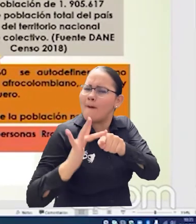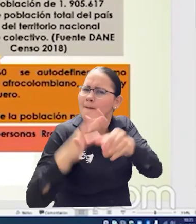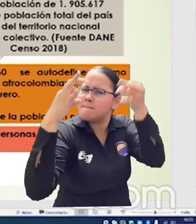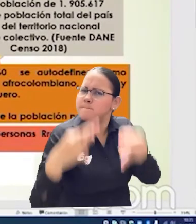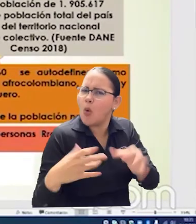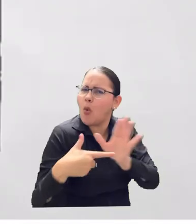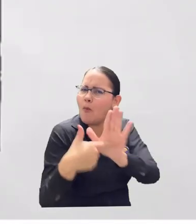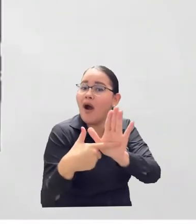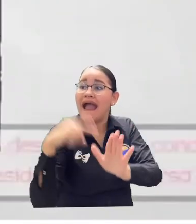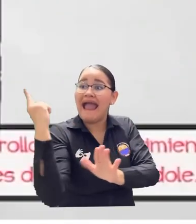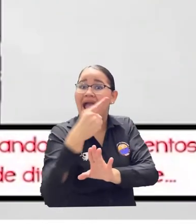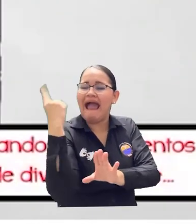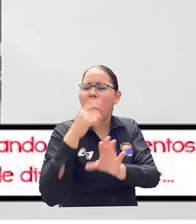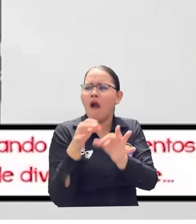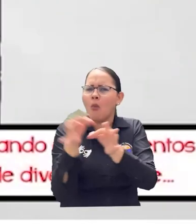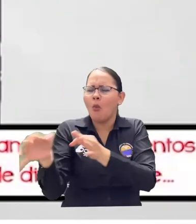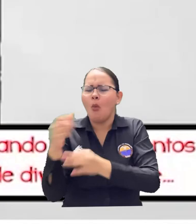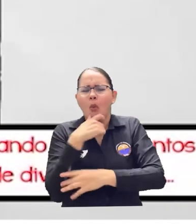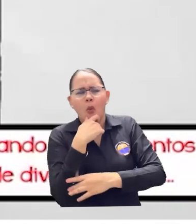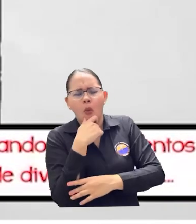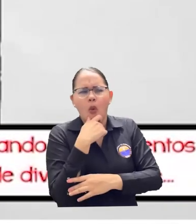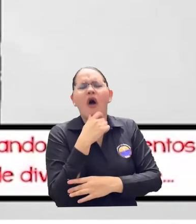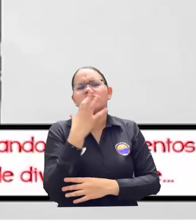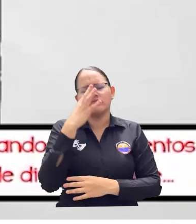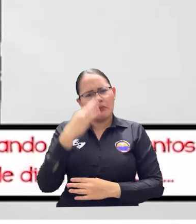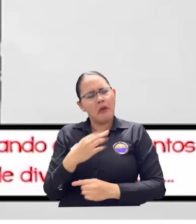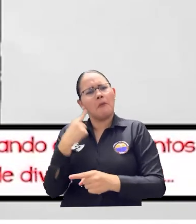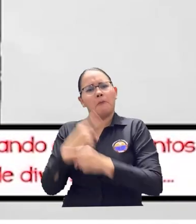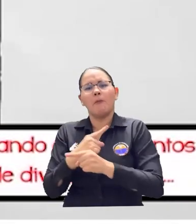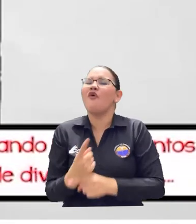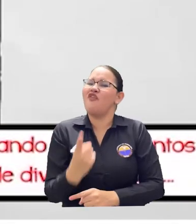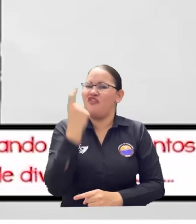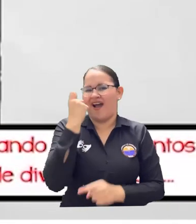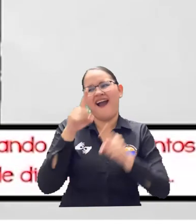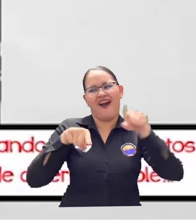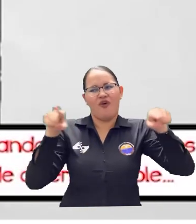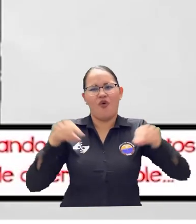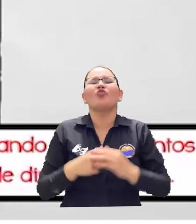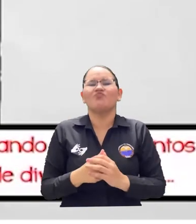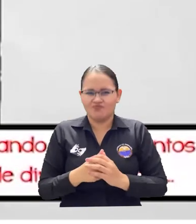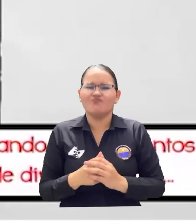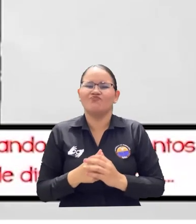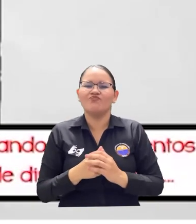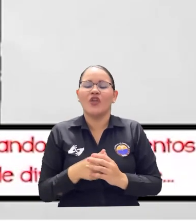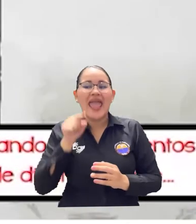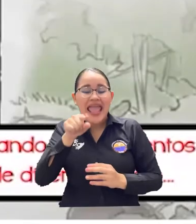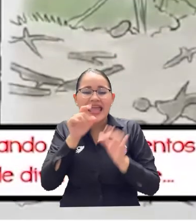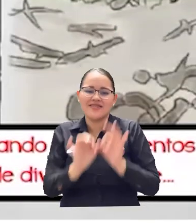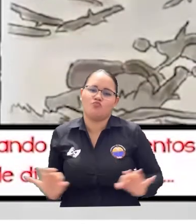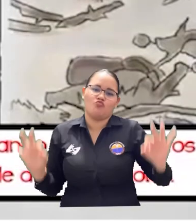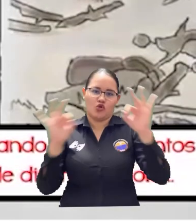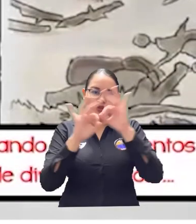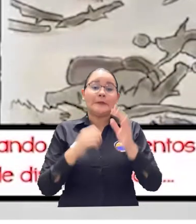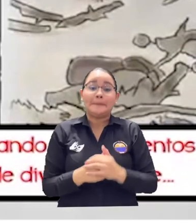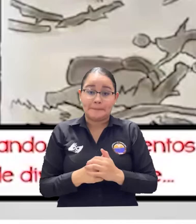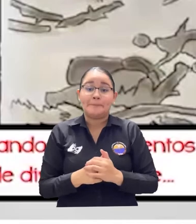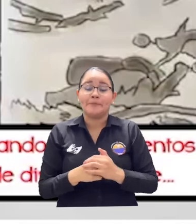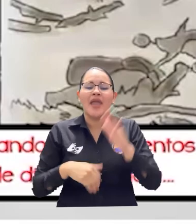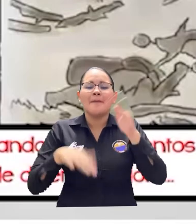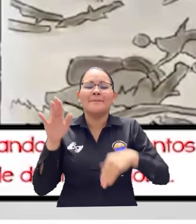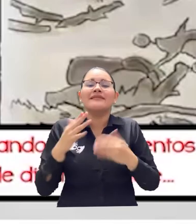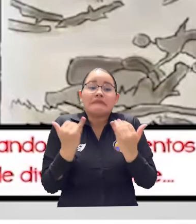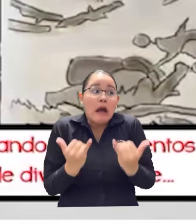práctica, en los pueblos, en las regiones y efectivamente en la